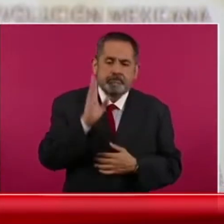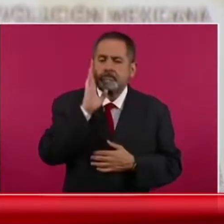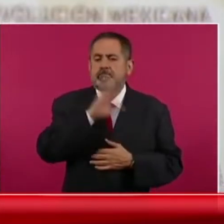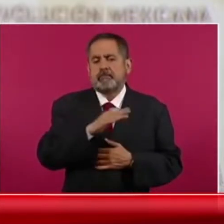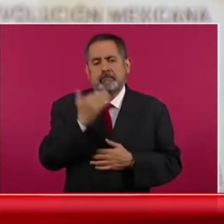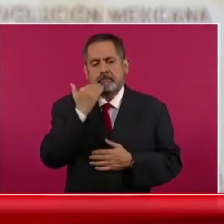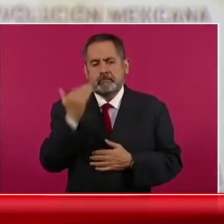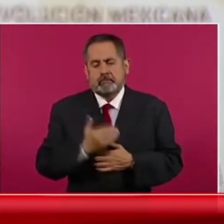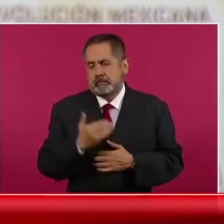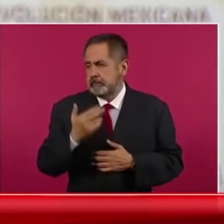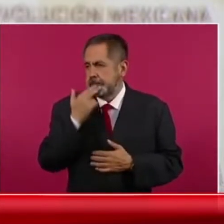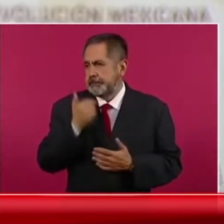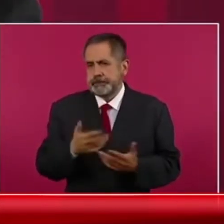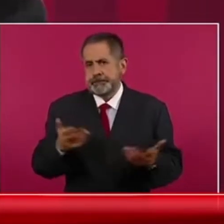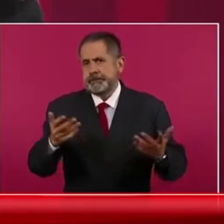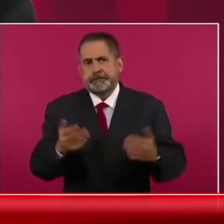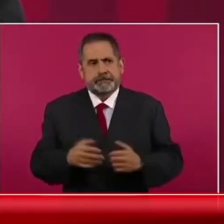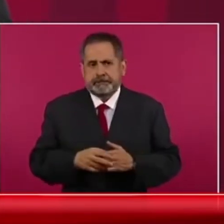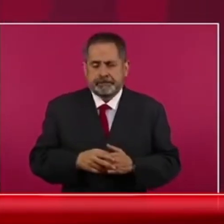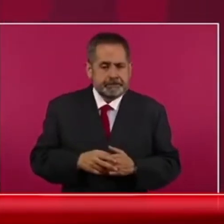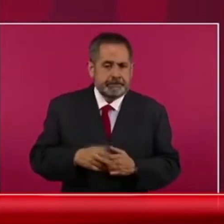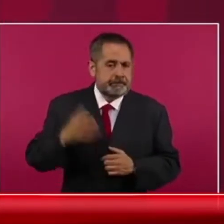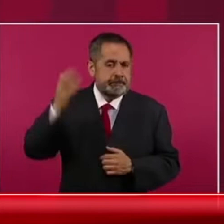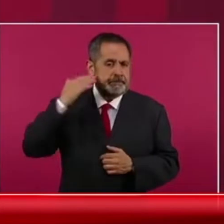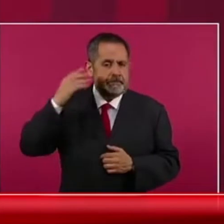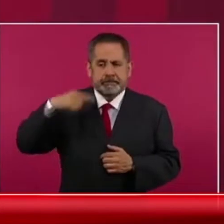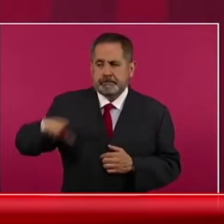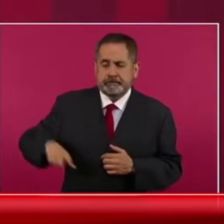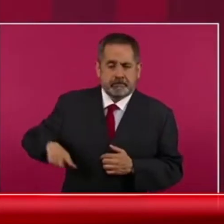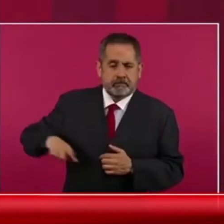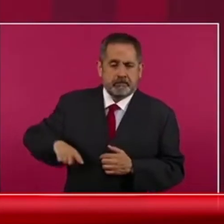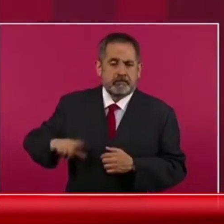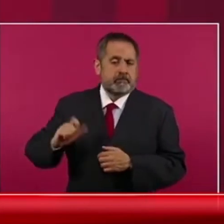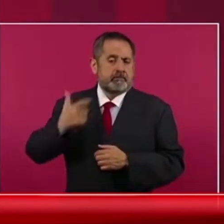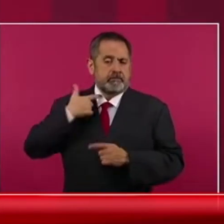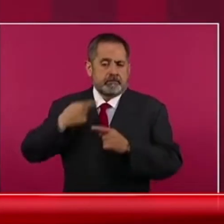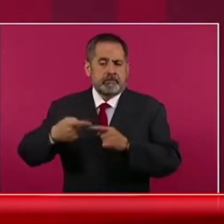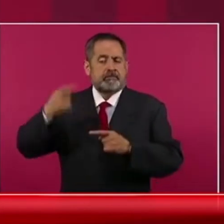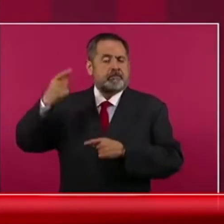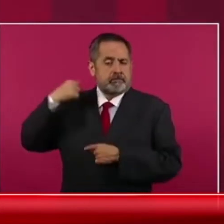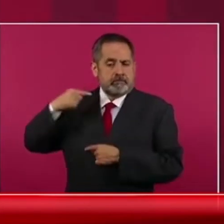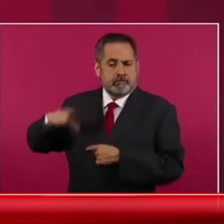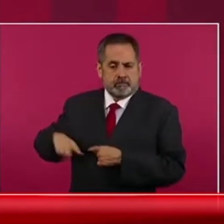porque se impulsó desde el gobierno anterior